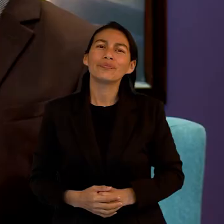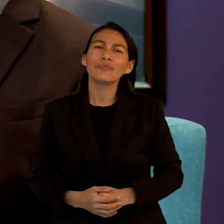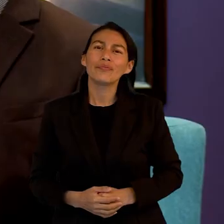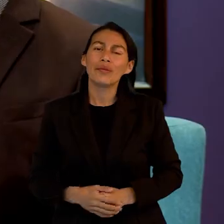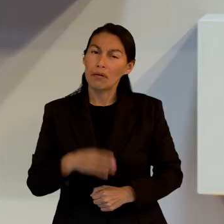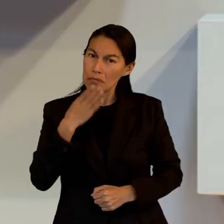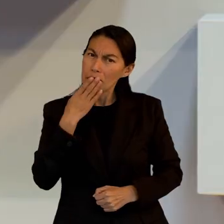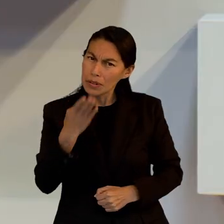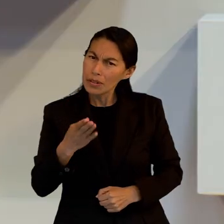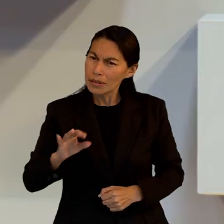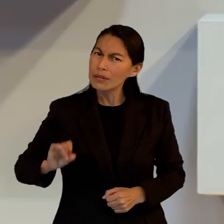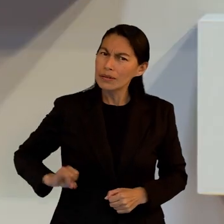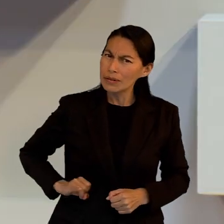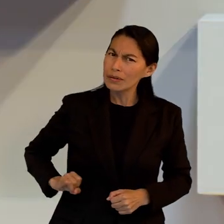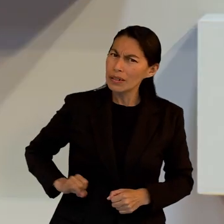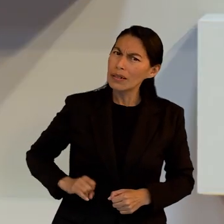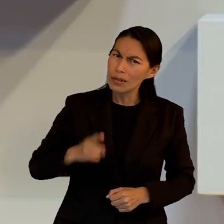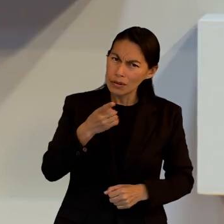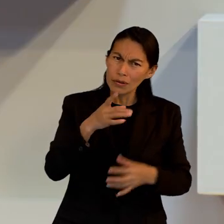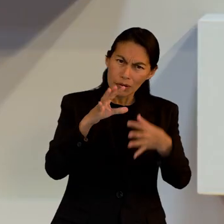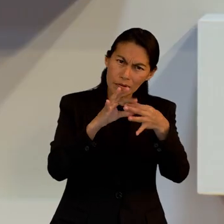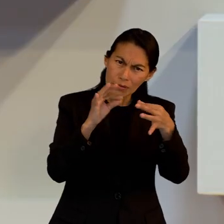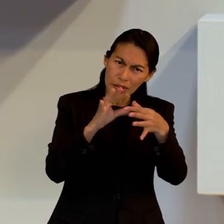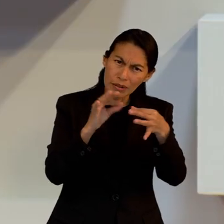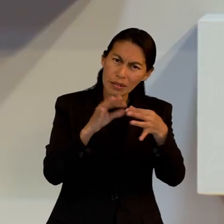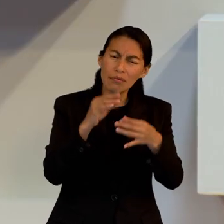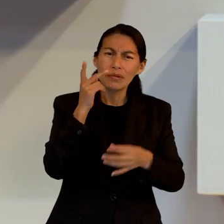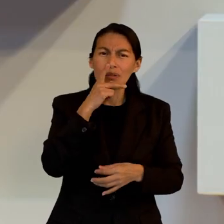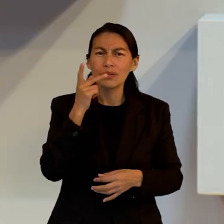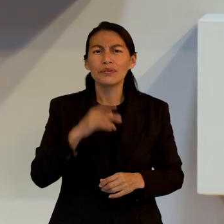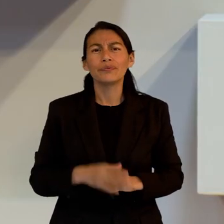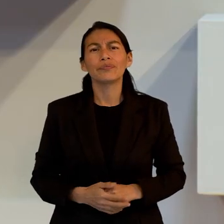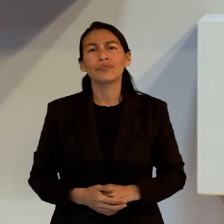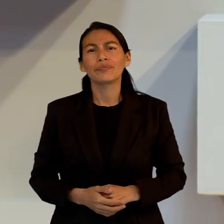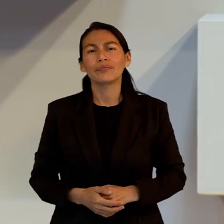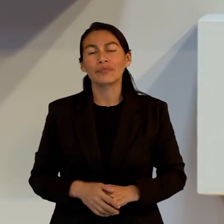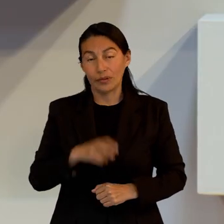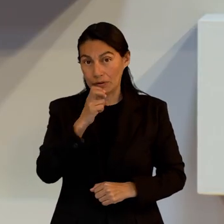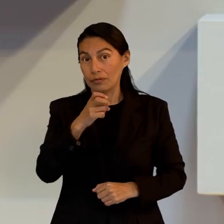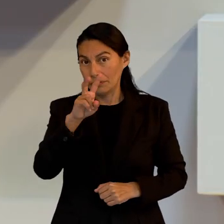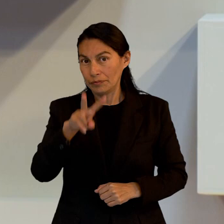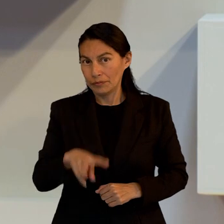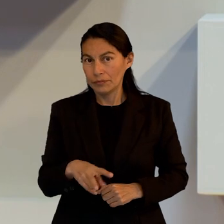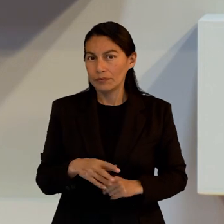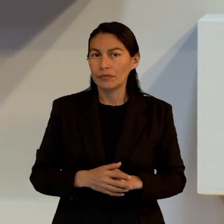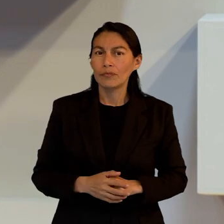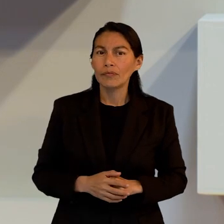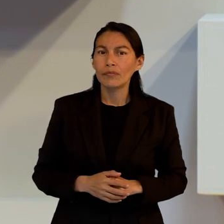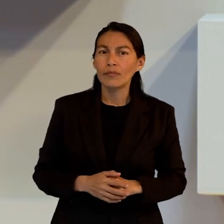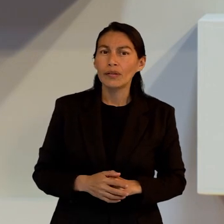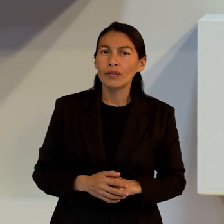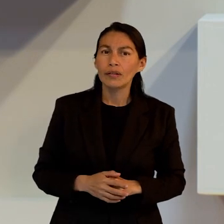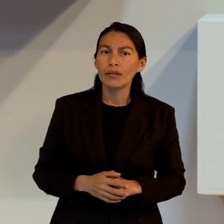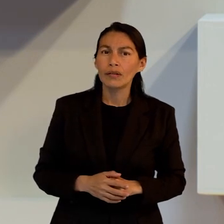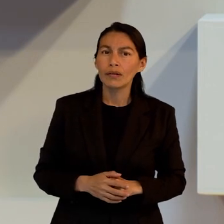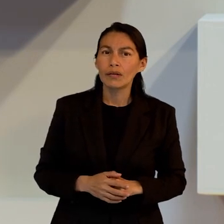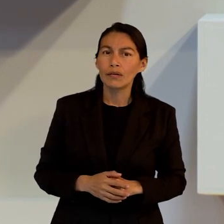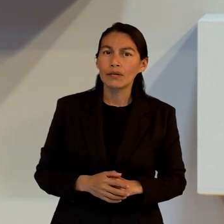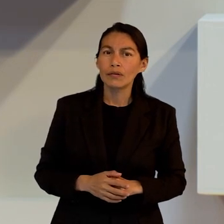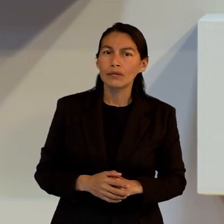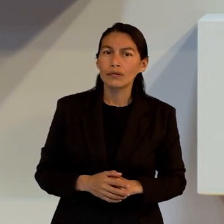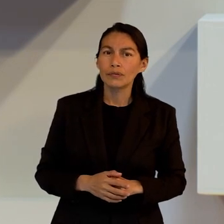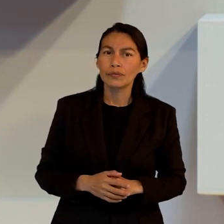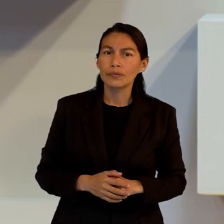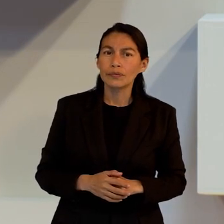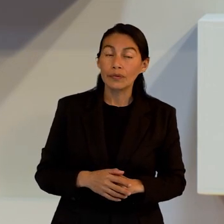dios muy bien muy interesante lo que acaba de comentar el pastor así es y vemos esto